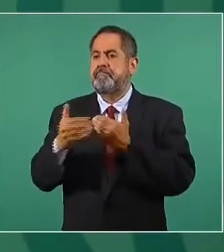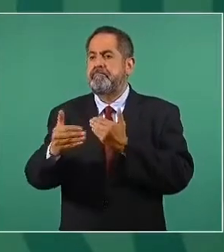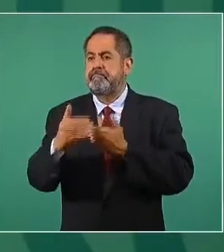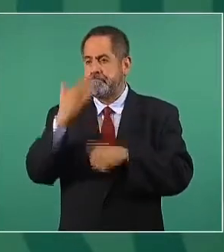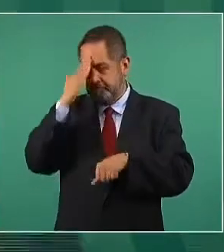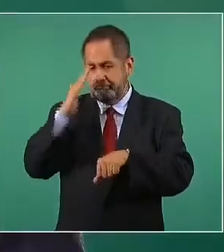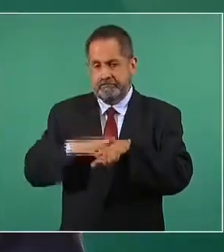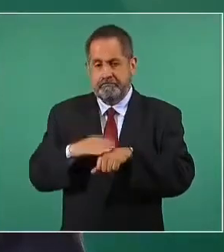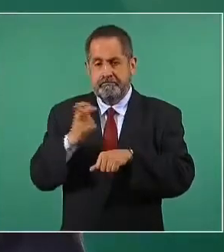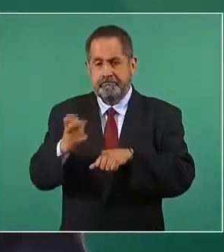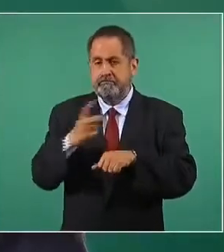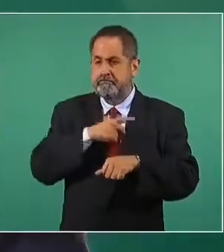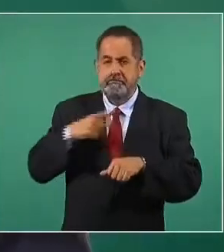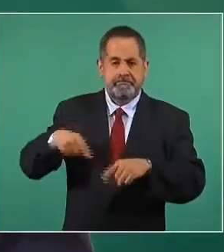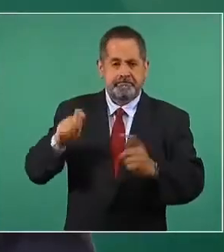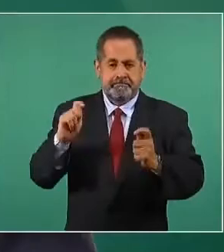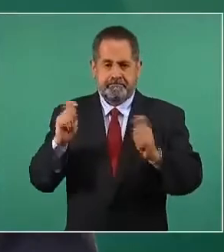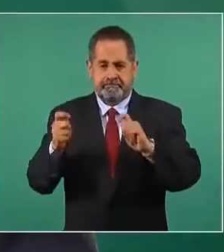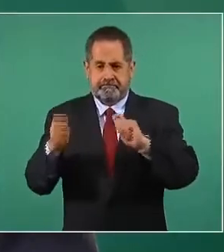y para eso hay que transformar